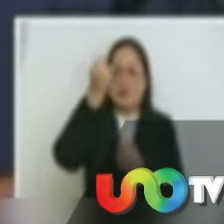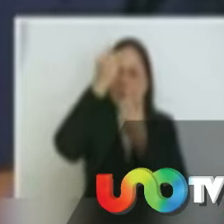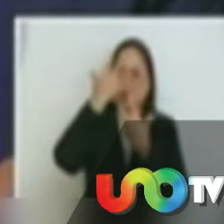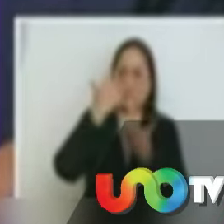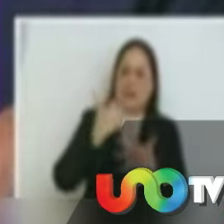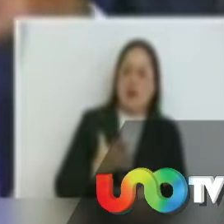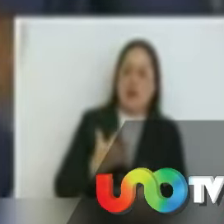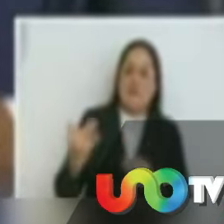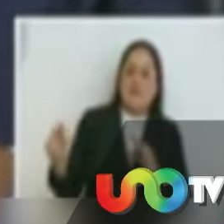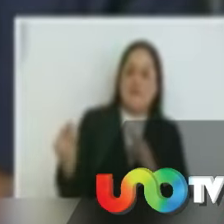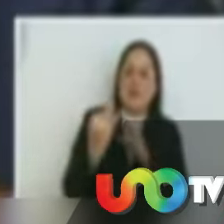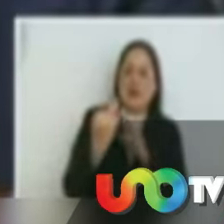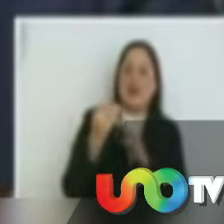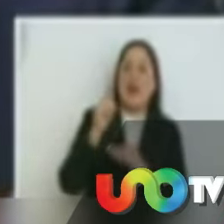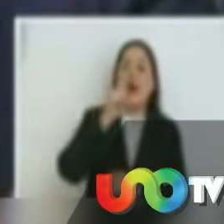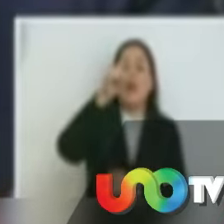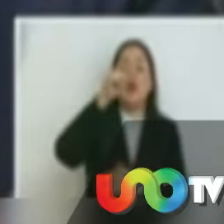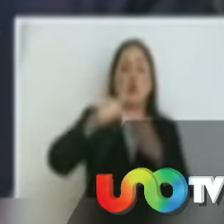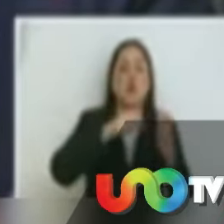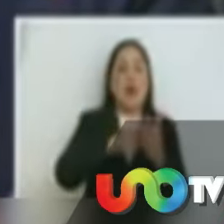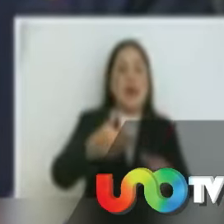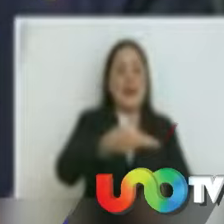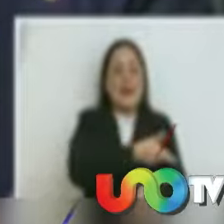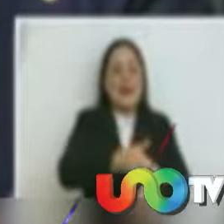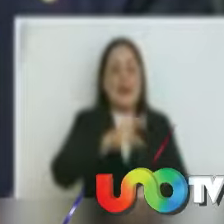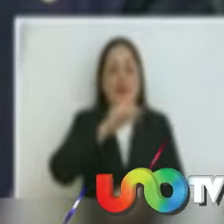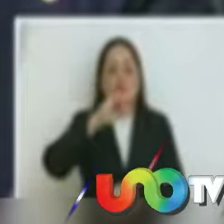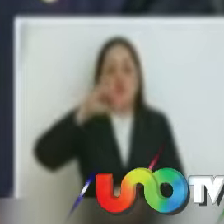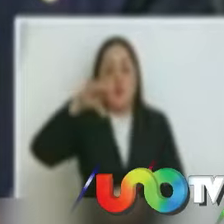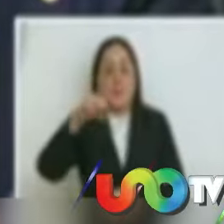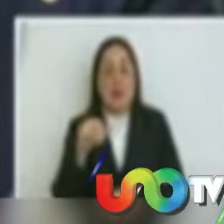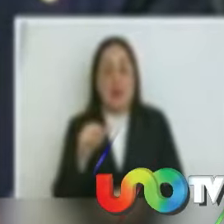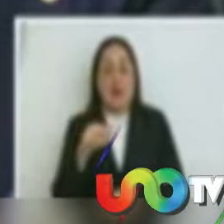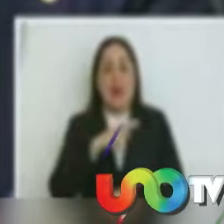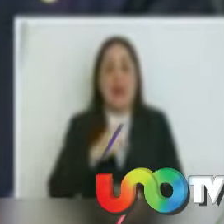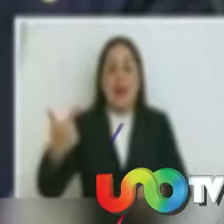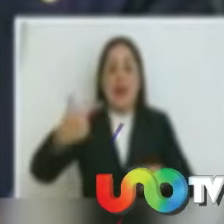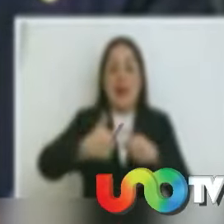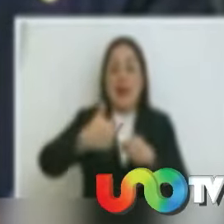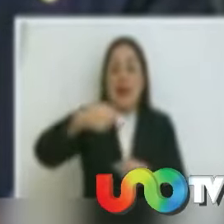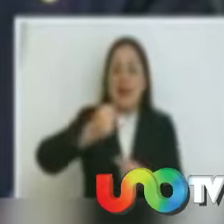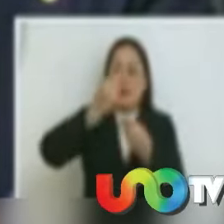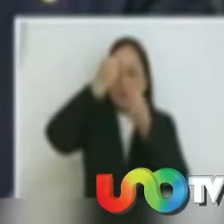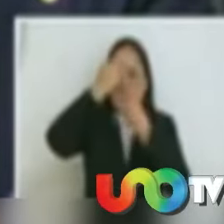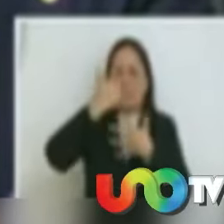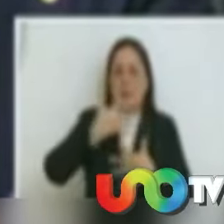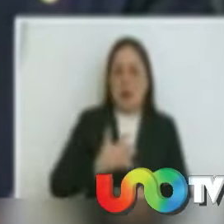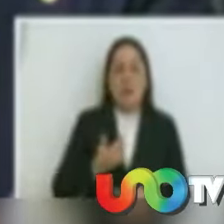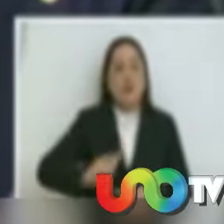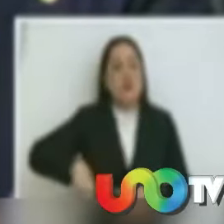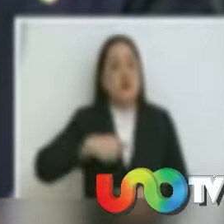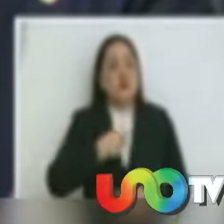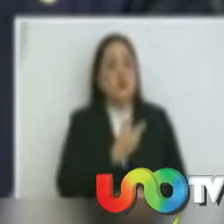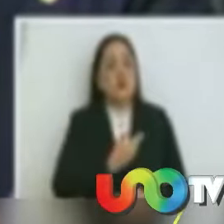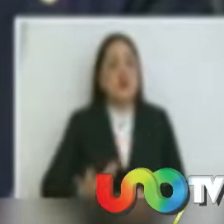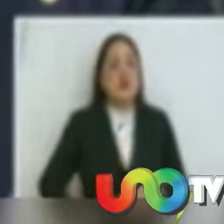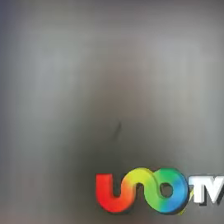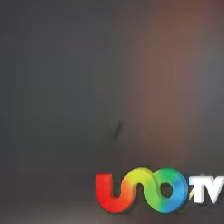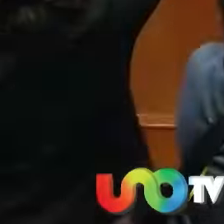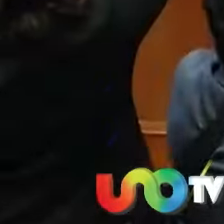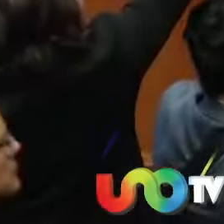al recinto, es al recinto de Reforma. Ante estos hechos lamentables, esta presidencia condena este tipo de